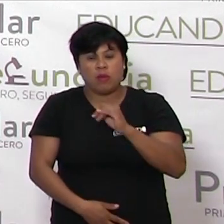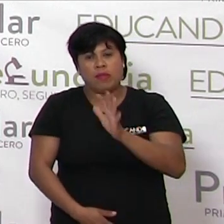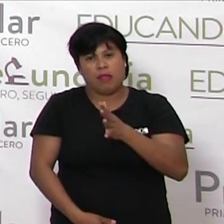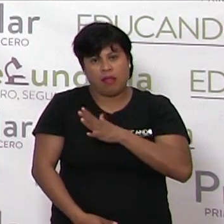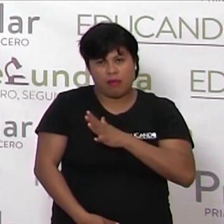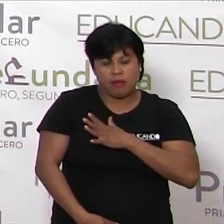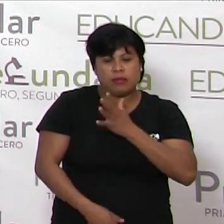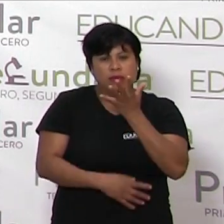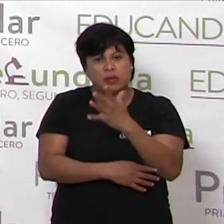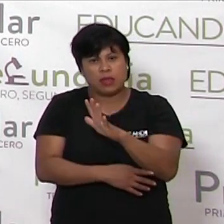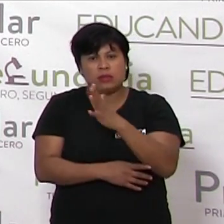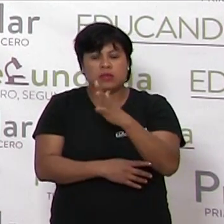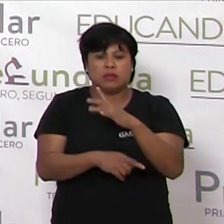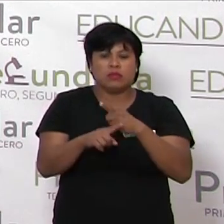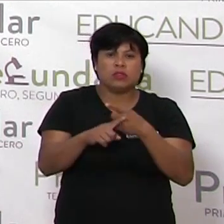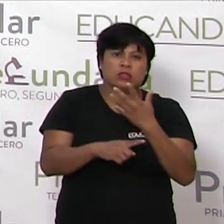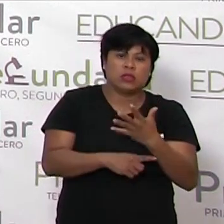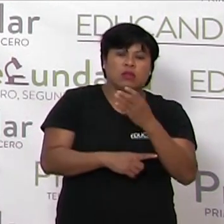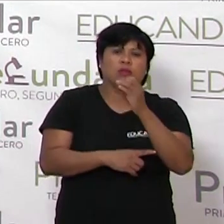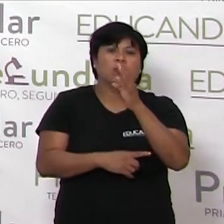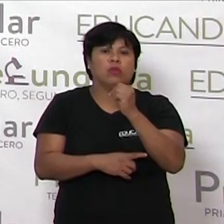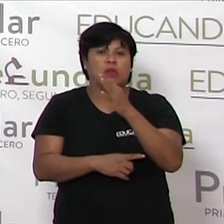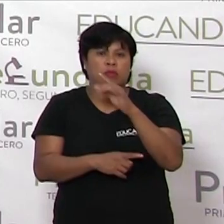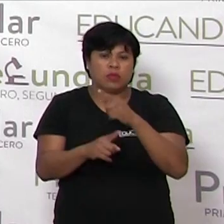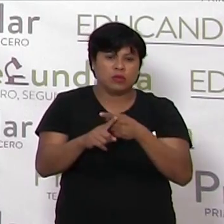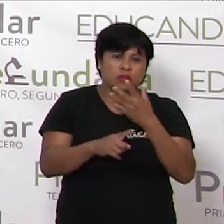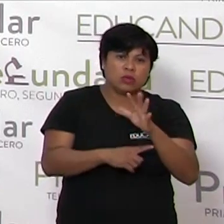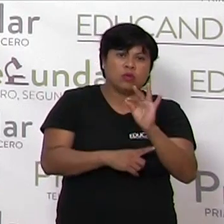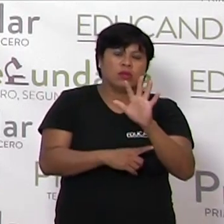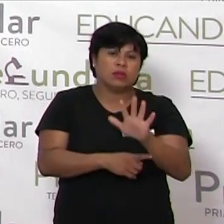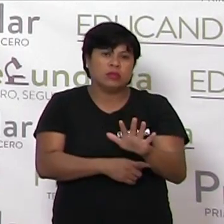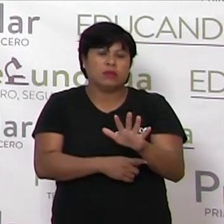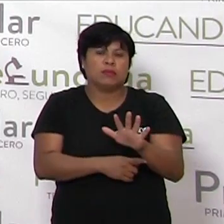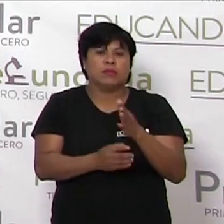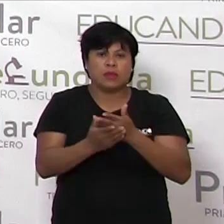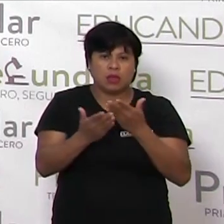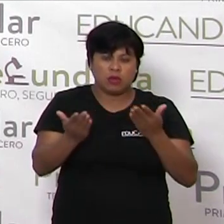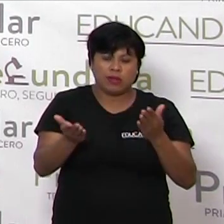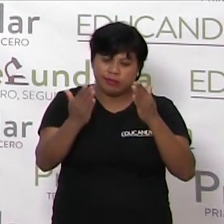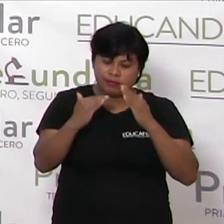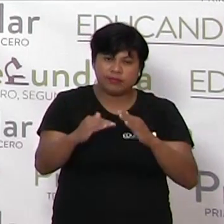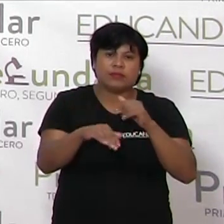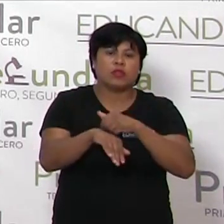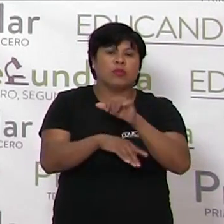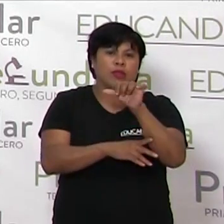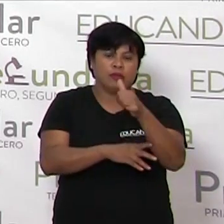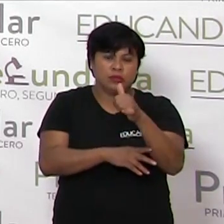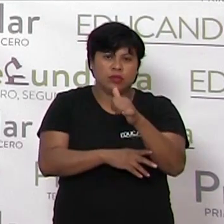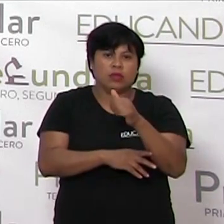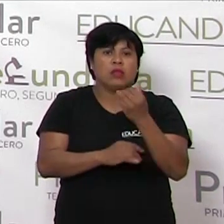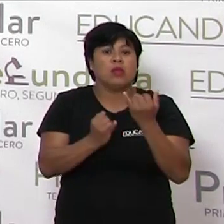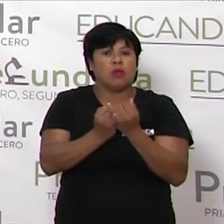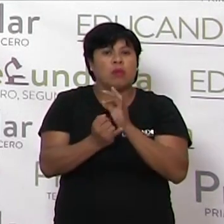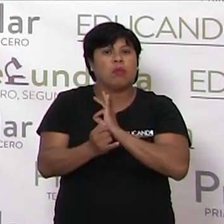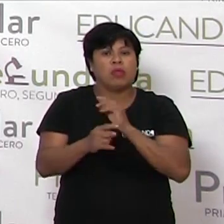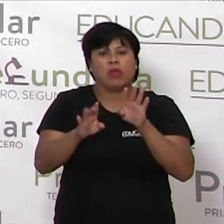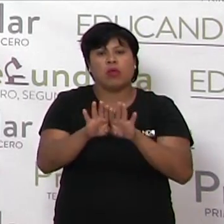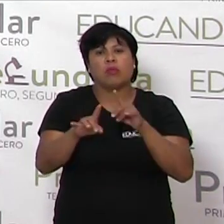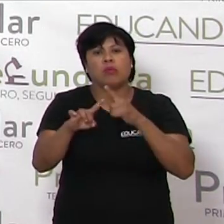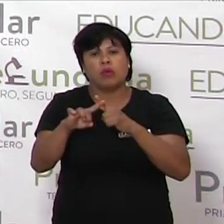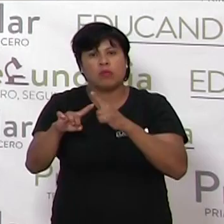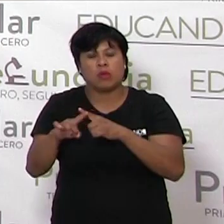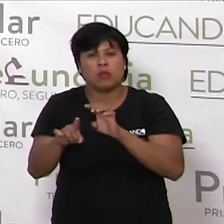Ya 9 ya está, 10, 10 por 5 son 50, 9 por 5 son 45. Y ahora vamos con el 11. Ya sea que